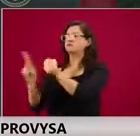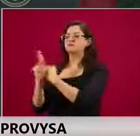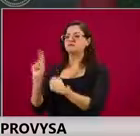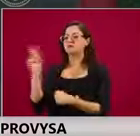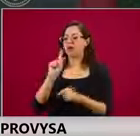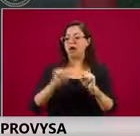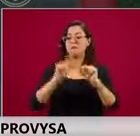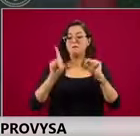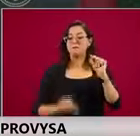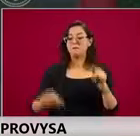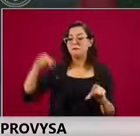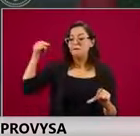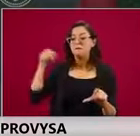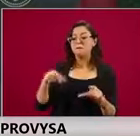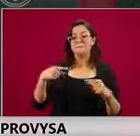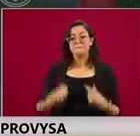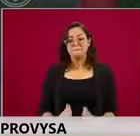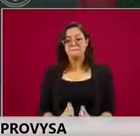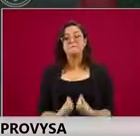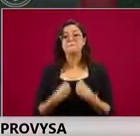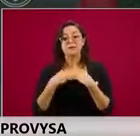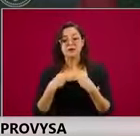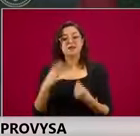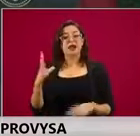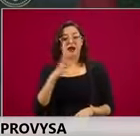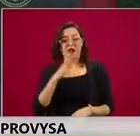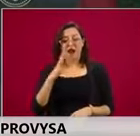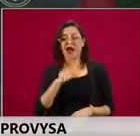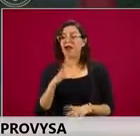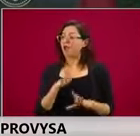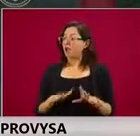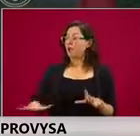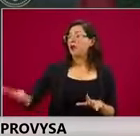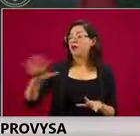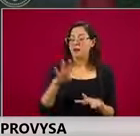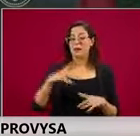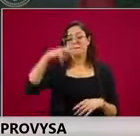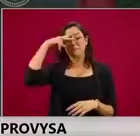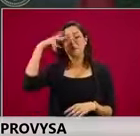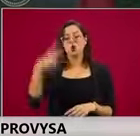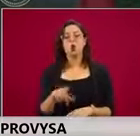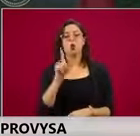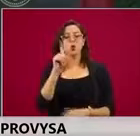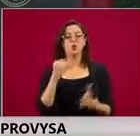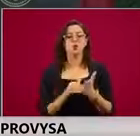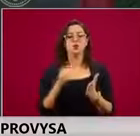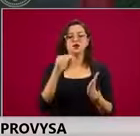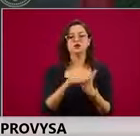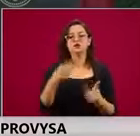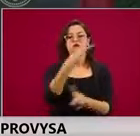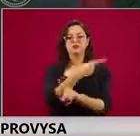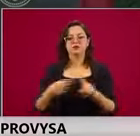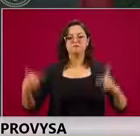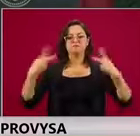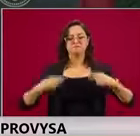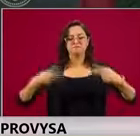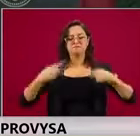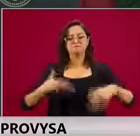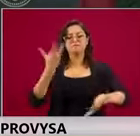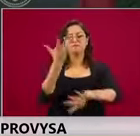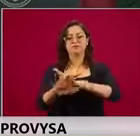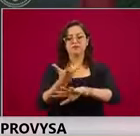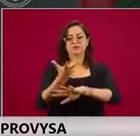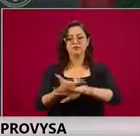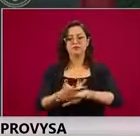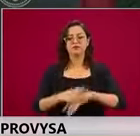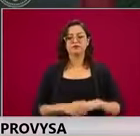las izquierdas en Latinoamérica. Latinoamérica, ¿no? Sí, porque cuando arribó decían que era en el cierto momento